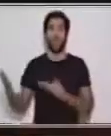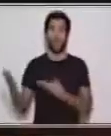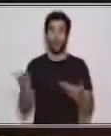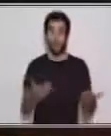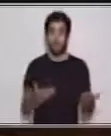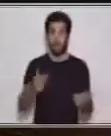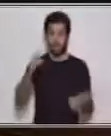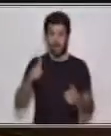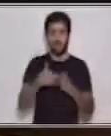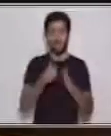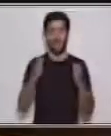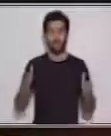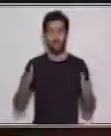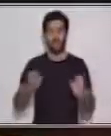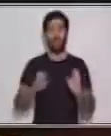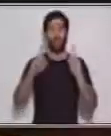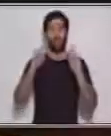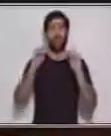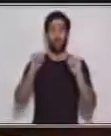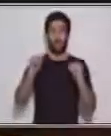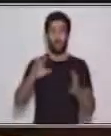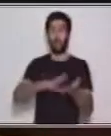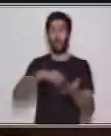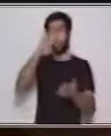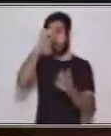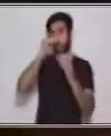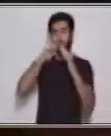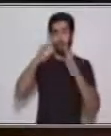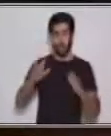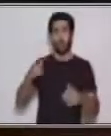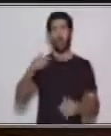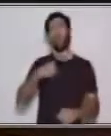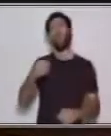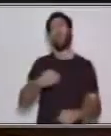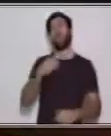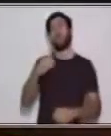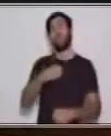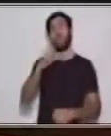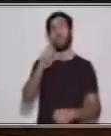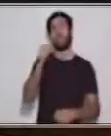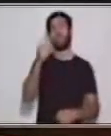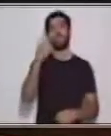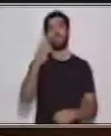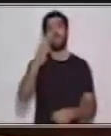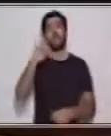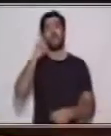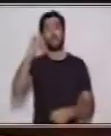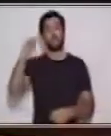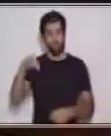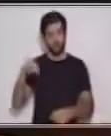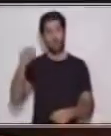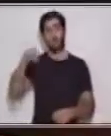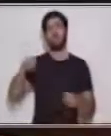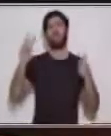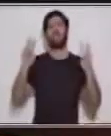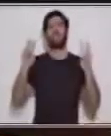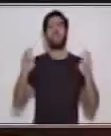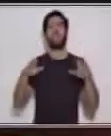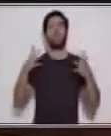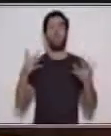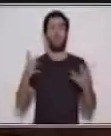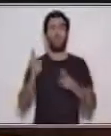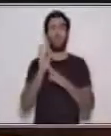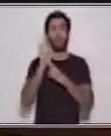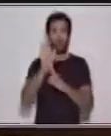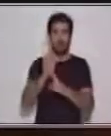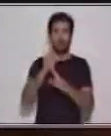Bienvenido a este espacio educativo Aprendo en Casa. Soy Darwin Moreno y en esta oportunidad desarrollaré el tema de representación